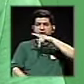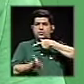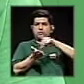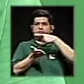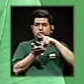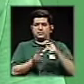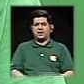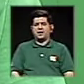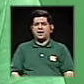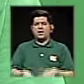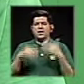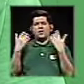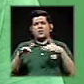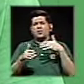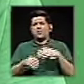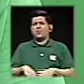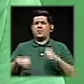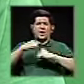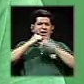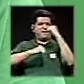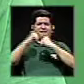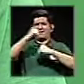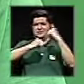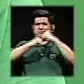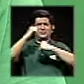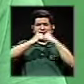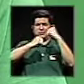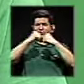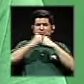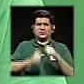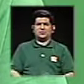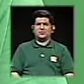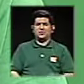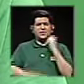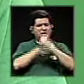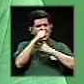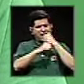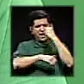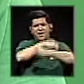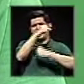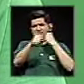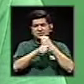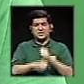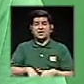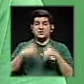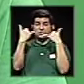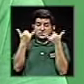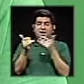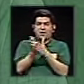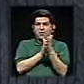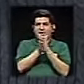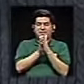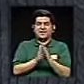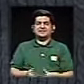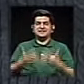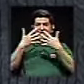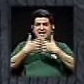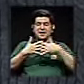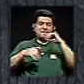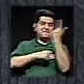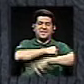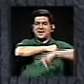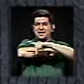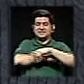un montón de infraestructura Dante eh décadas verdad y como ahora lo aprovechan las transnacionales y